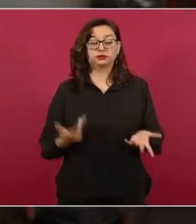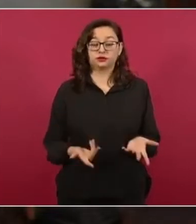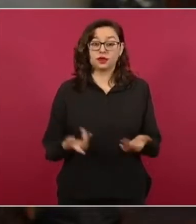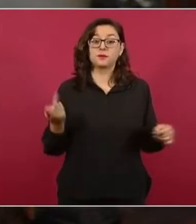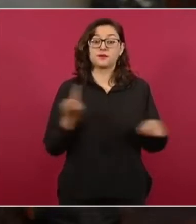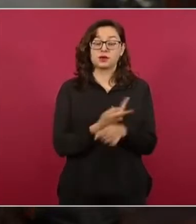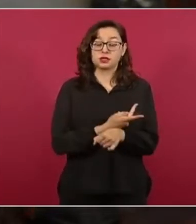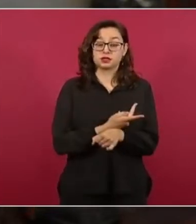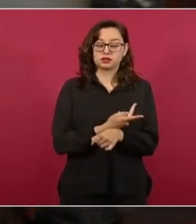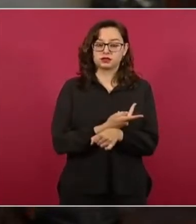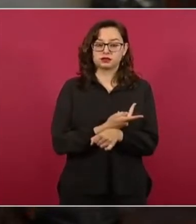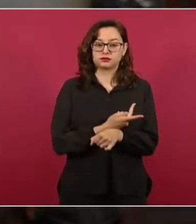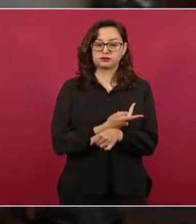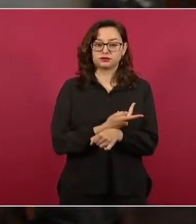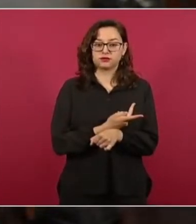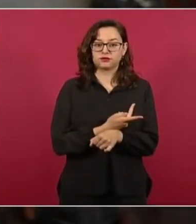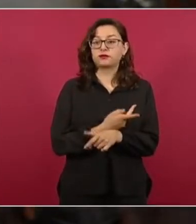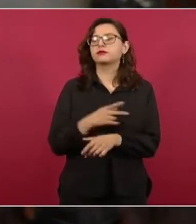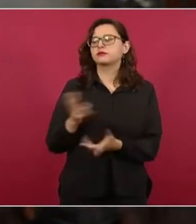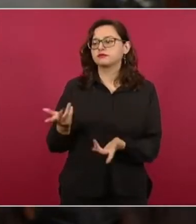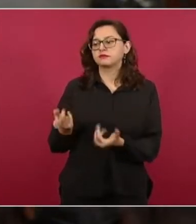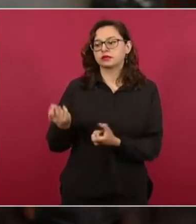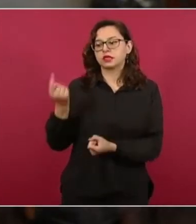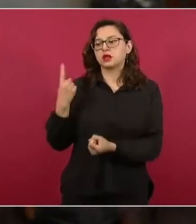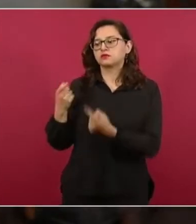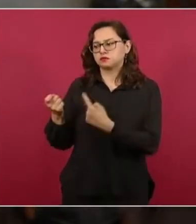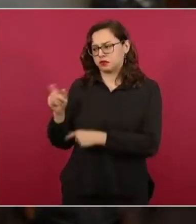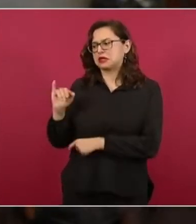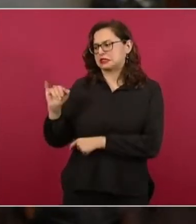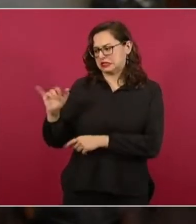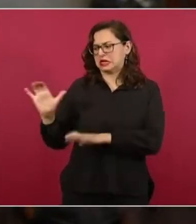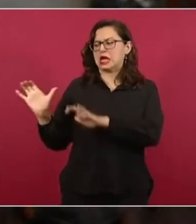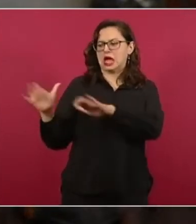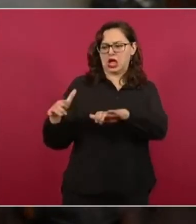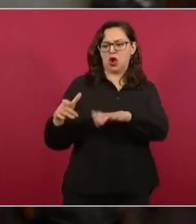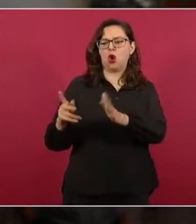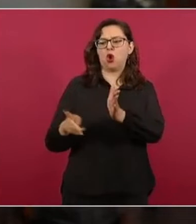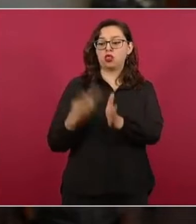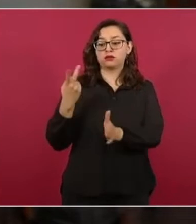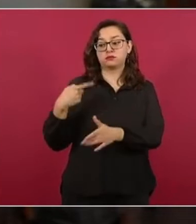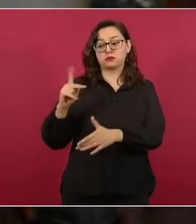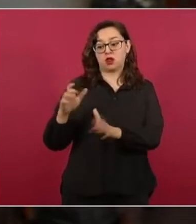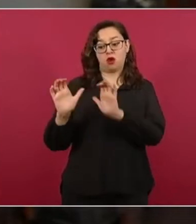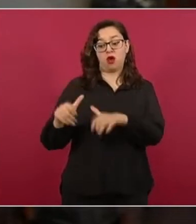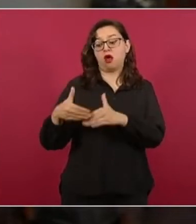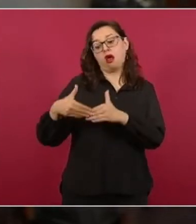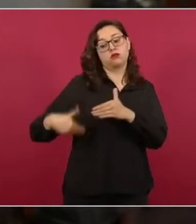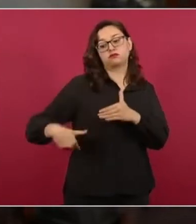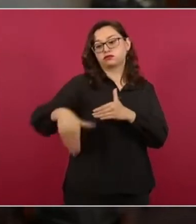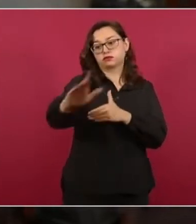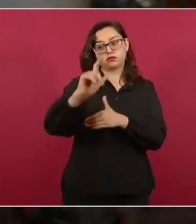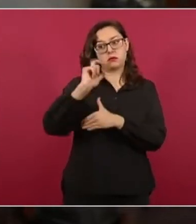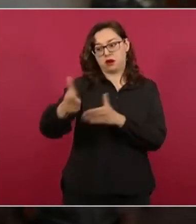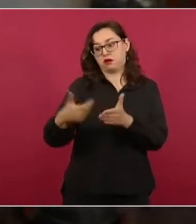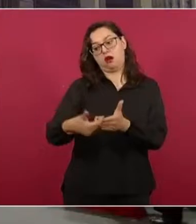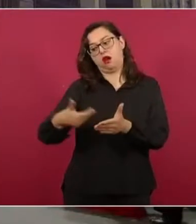algunos, de que se les va a reinstalar, pero que no se les va a pagar más que de la fecha de reinstalación en